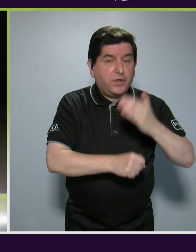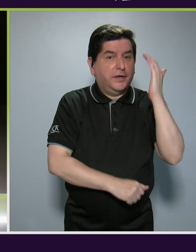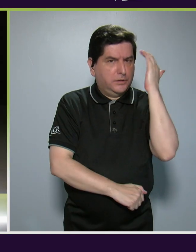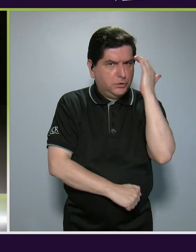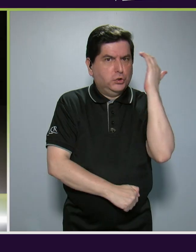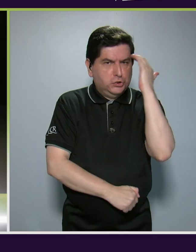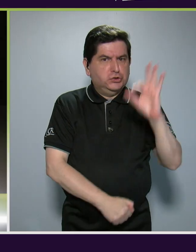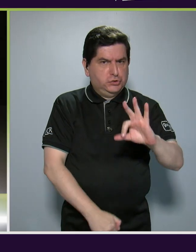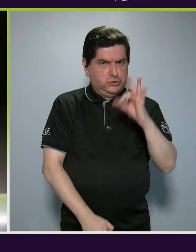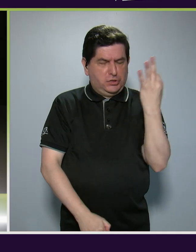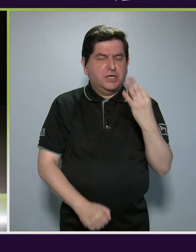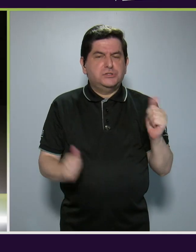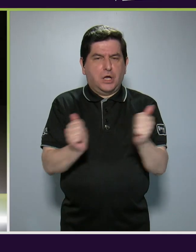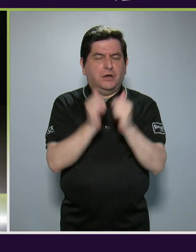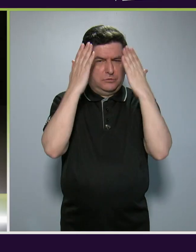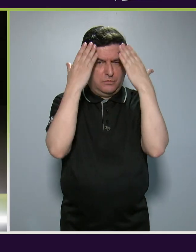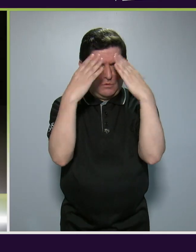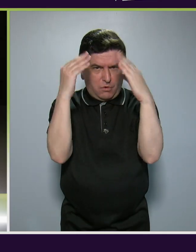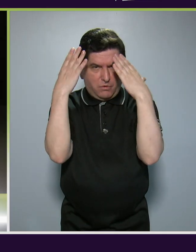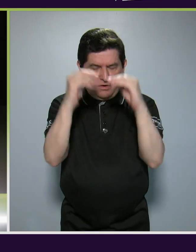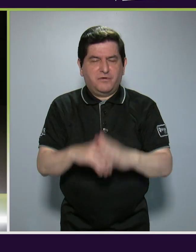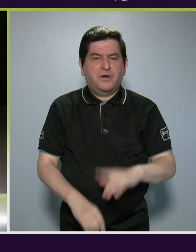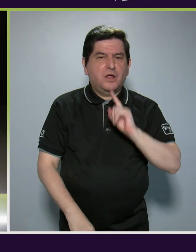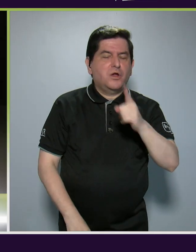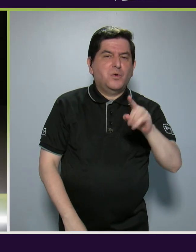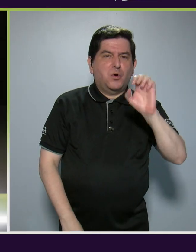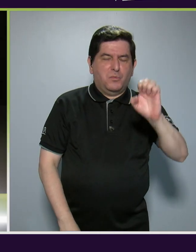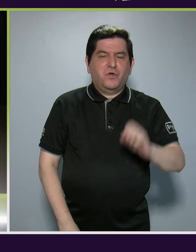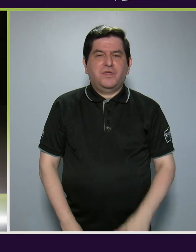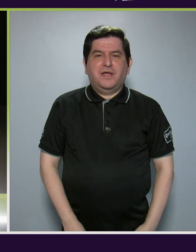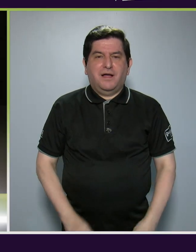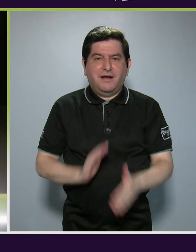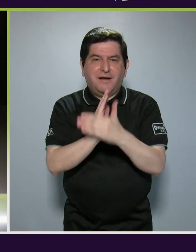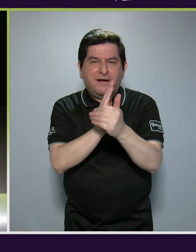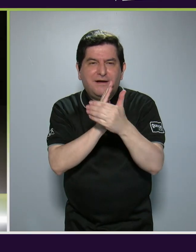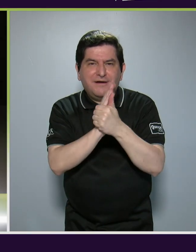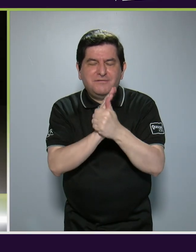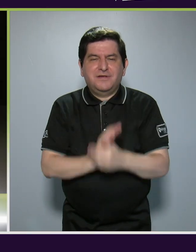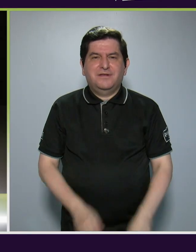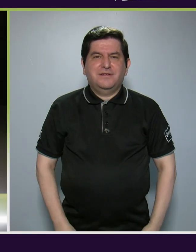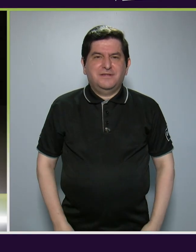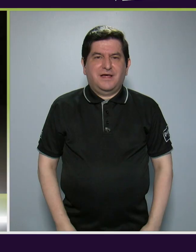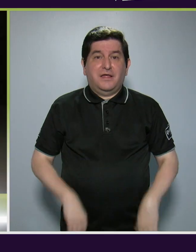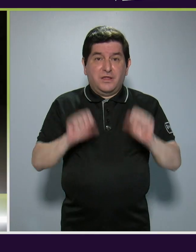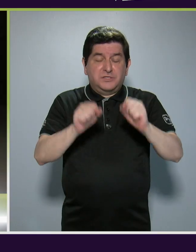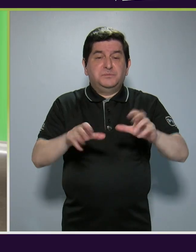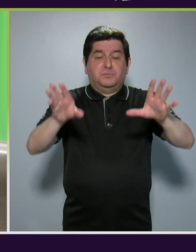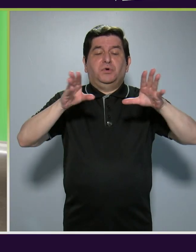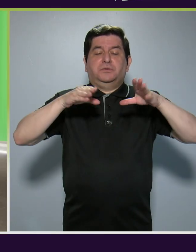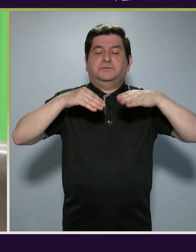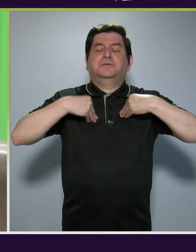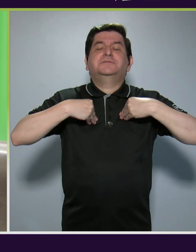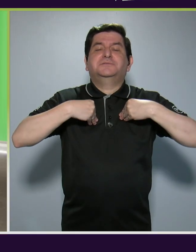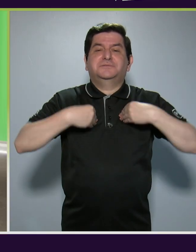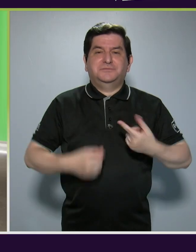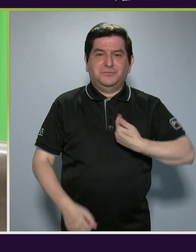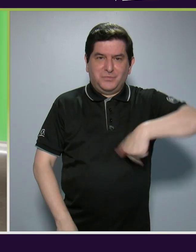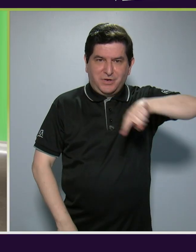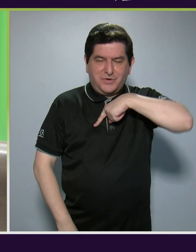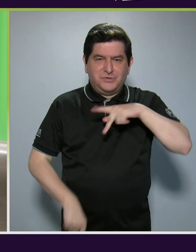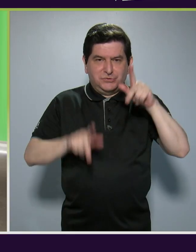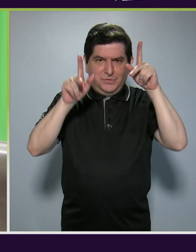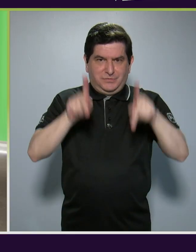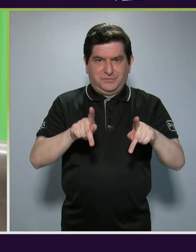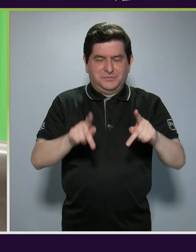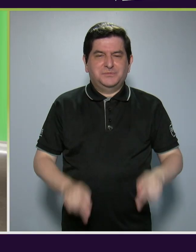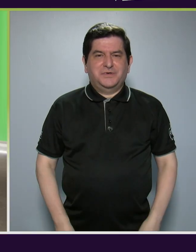¿verdad?, teniendo esta información y, como decía doña Emiliana, estos tips que podemos apropiarnos nosotros como personas